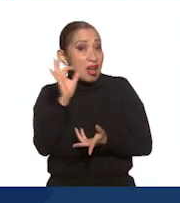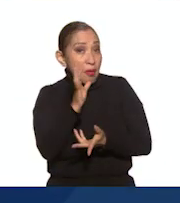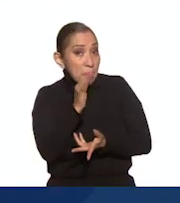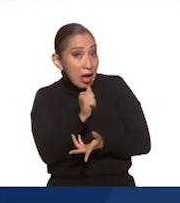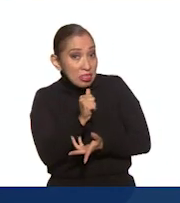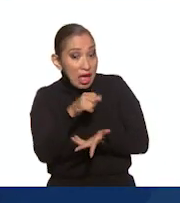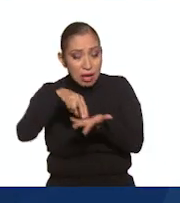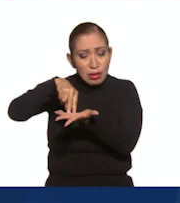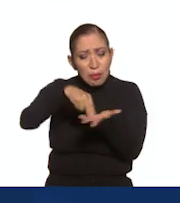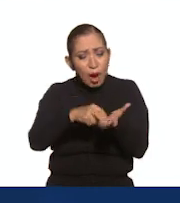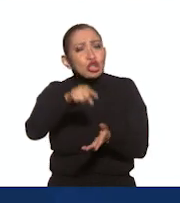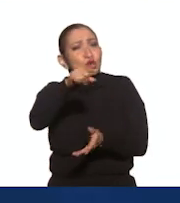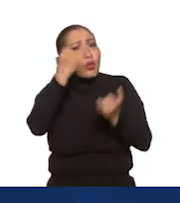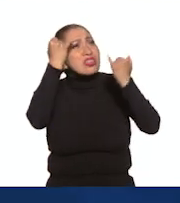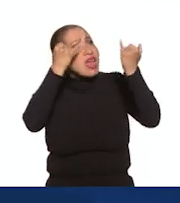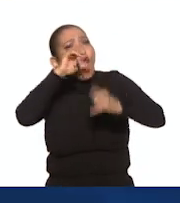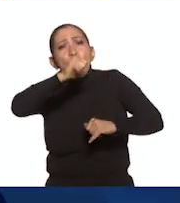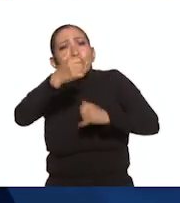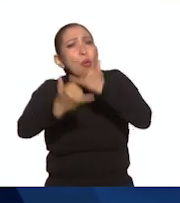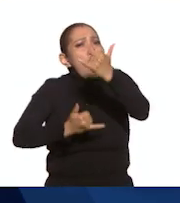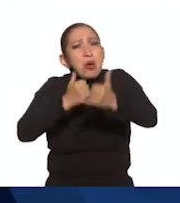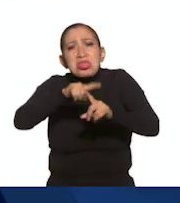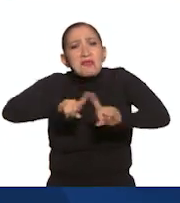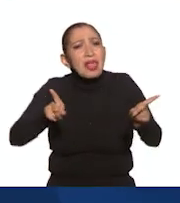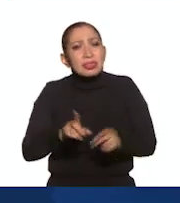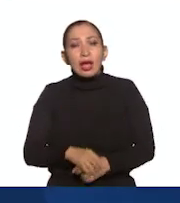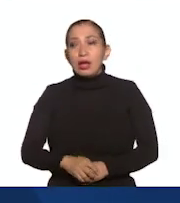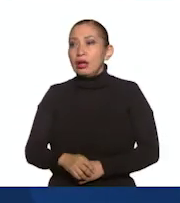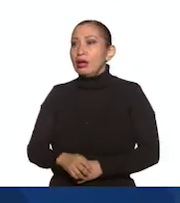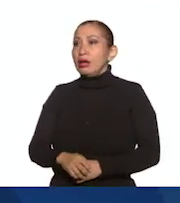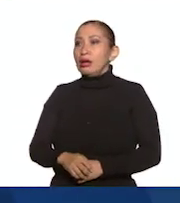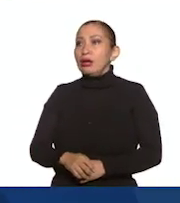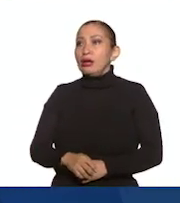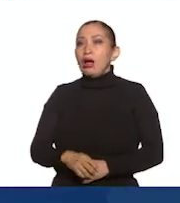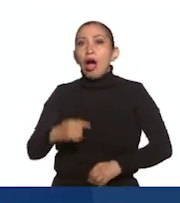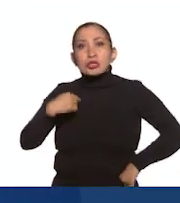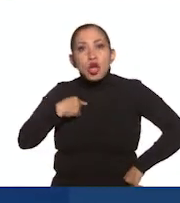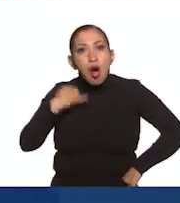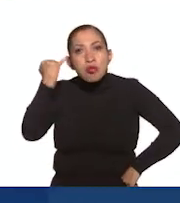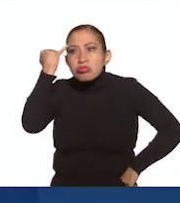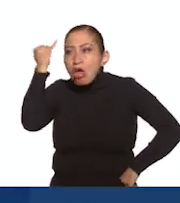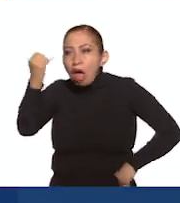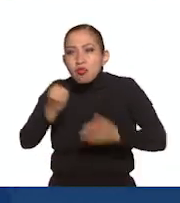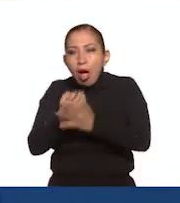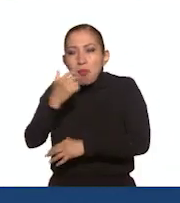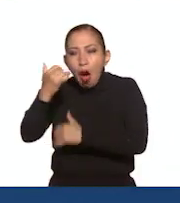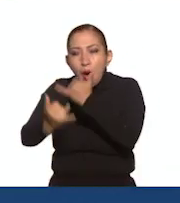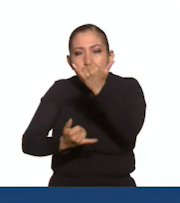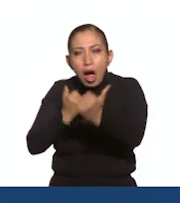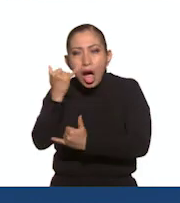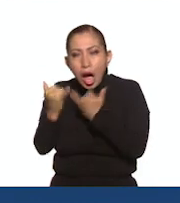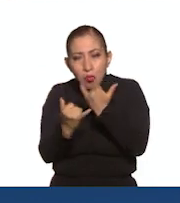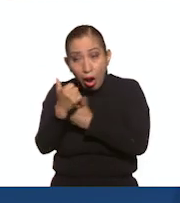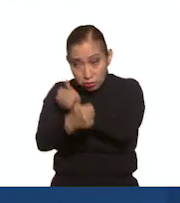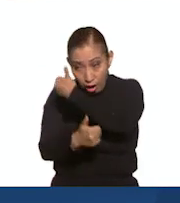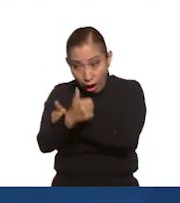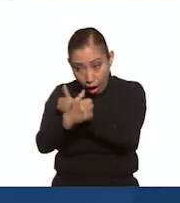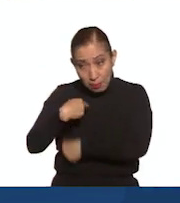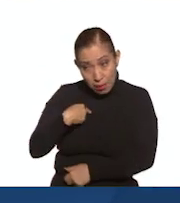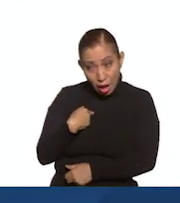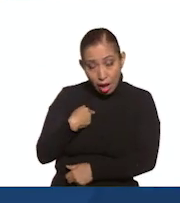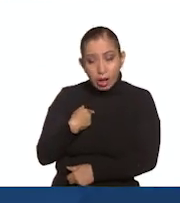la patineta, pues inventen un juego nuevo. ¿Que yo invente un nuevo juego y es un reto, don